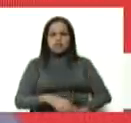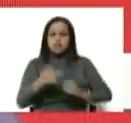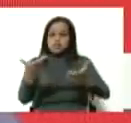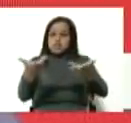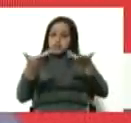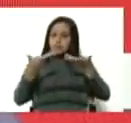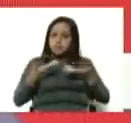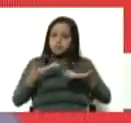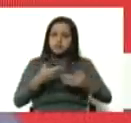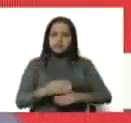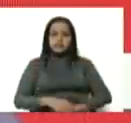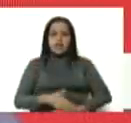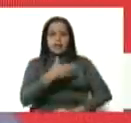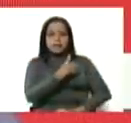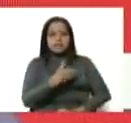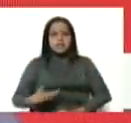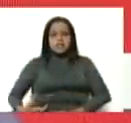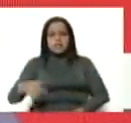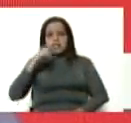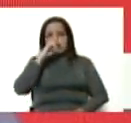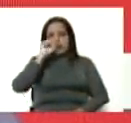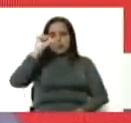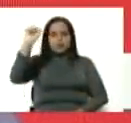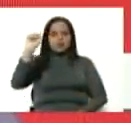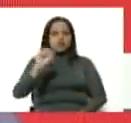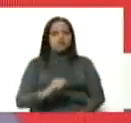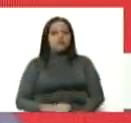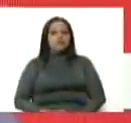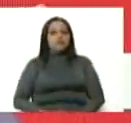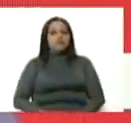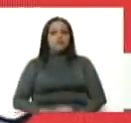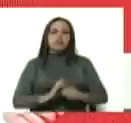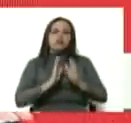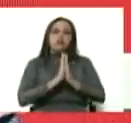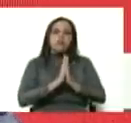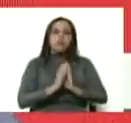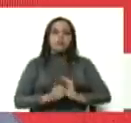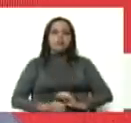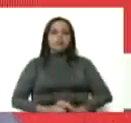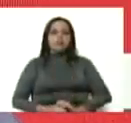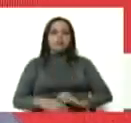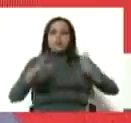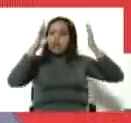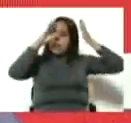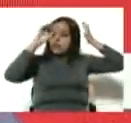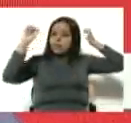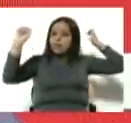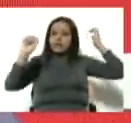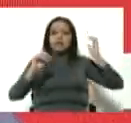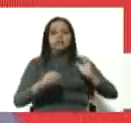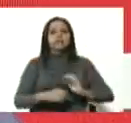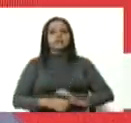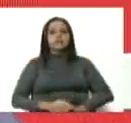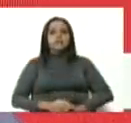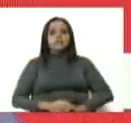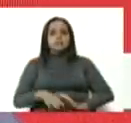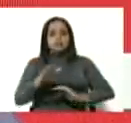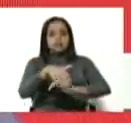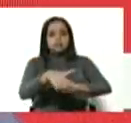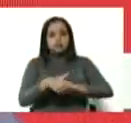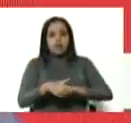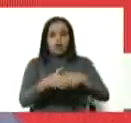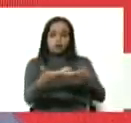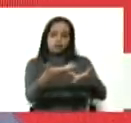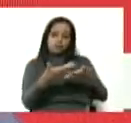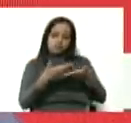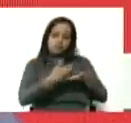presentó al presidente Nicolás Maduro. Por favor, el embajador Andrew Soper presentó